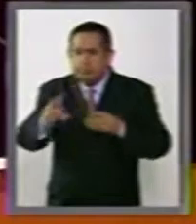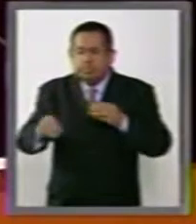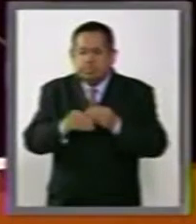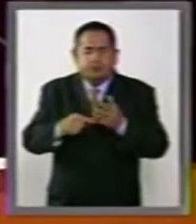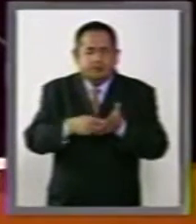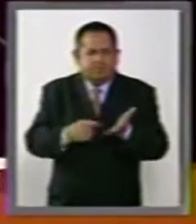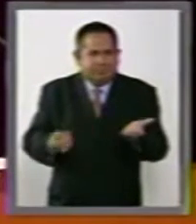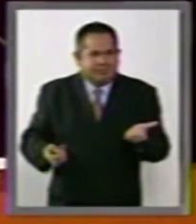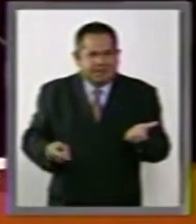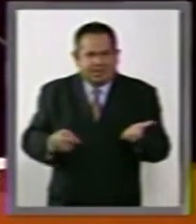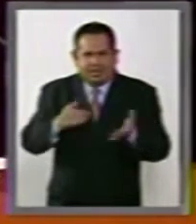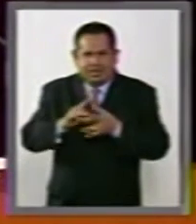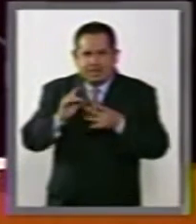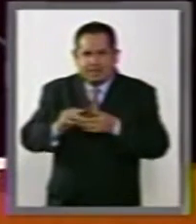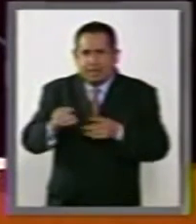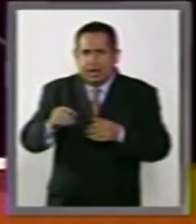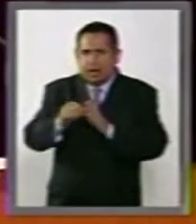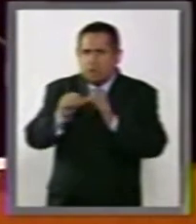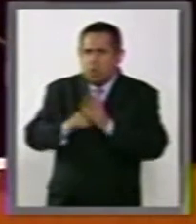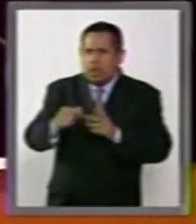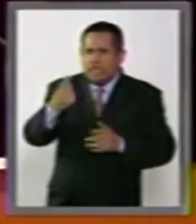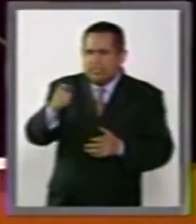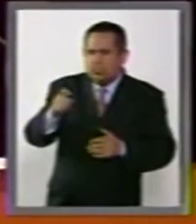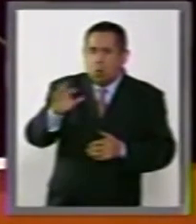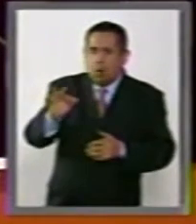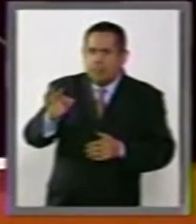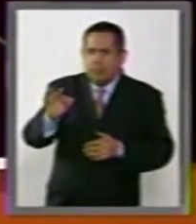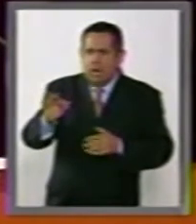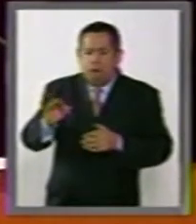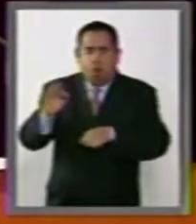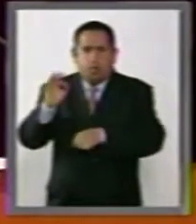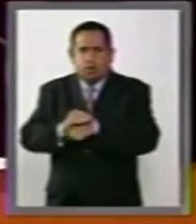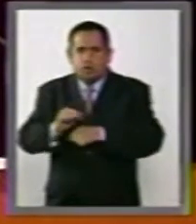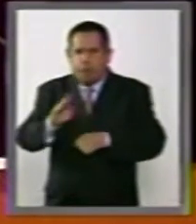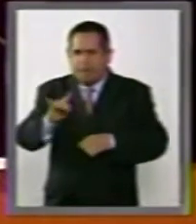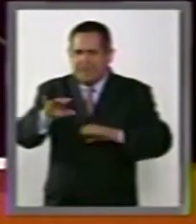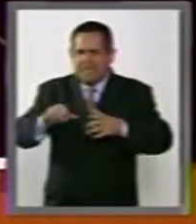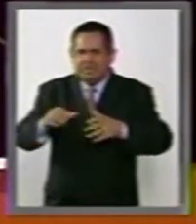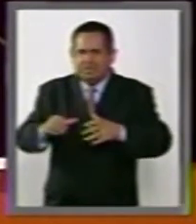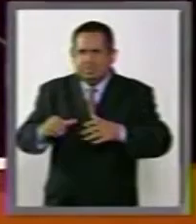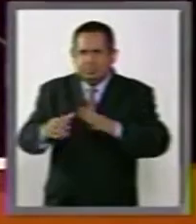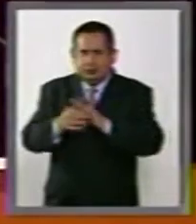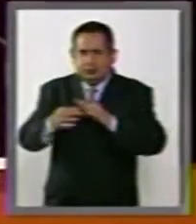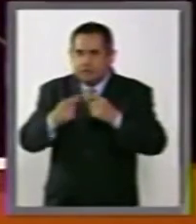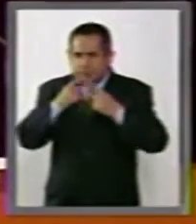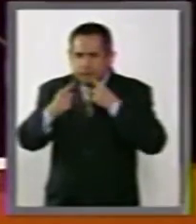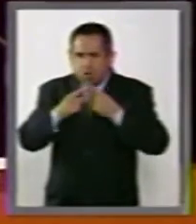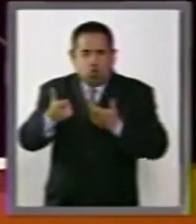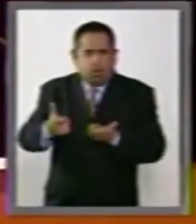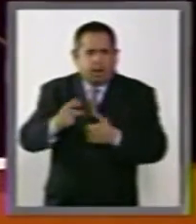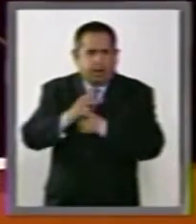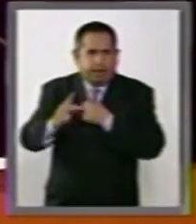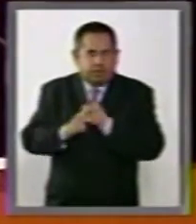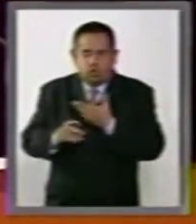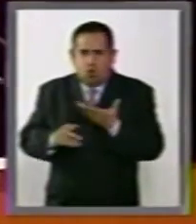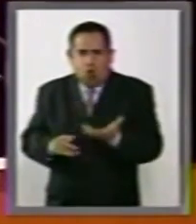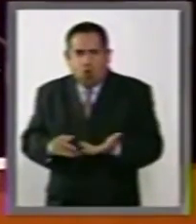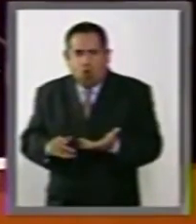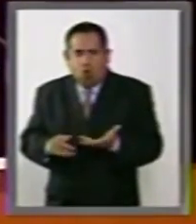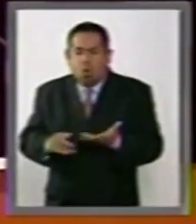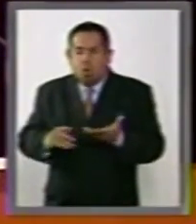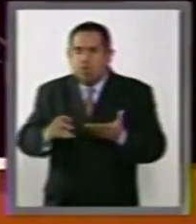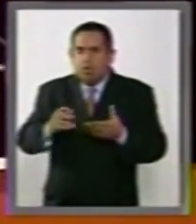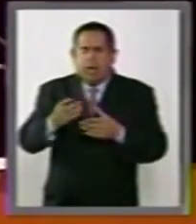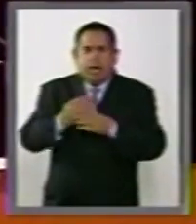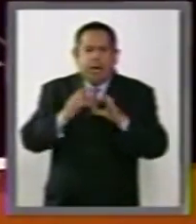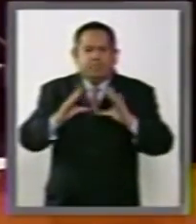olvida que el objeto del 140 es la protección de bienes públicos y la vida económica del país o la afectación a su